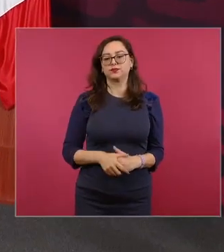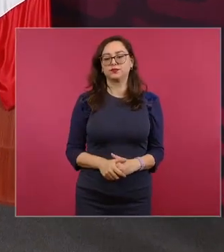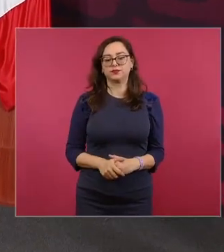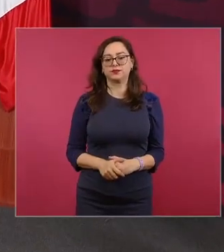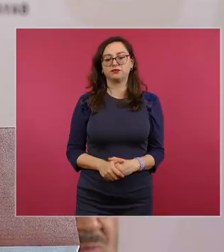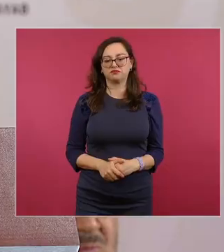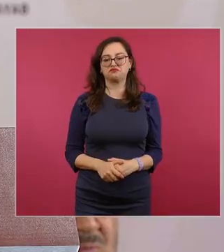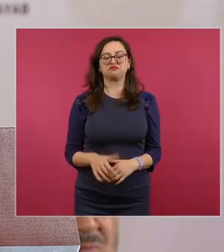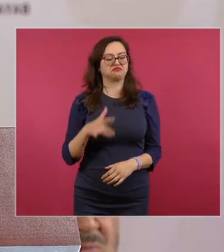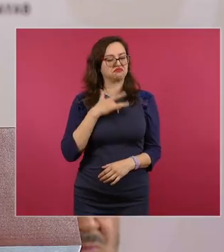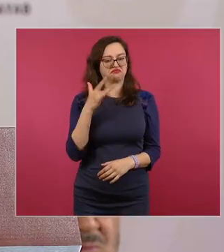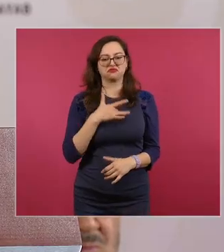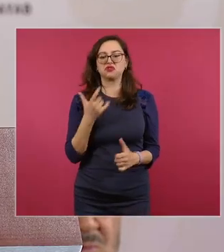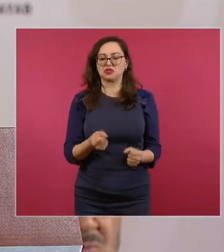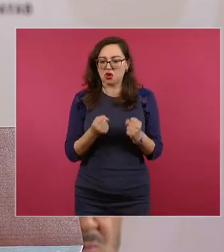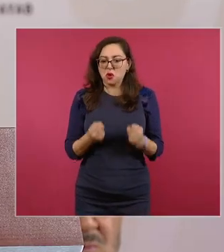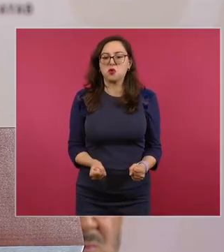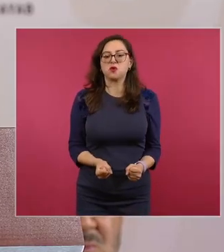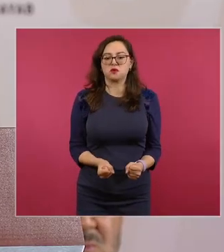estoy seguro.